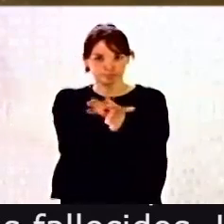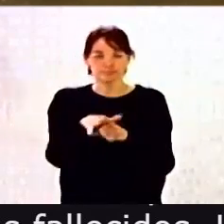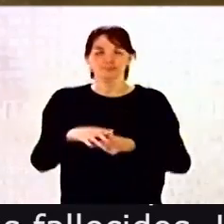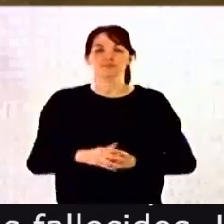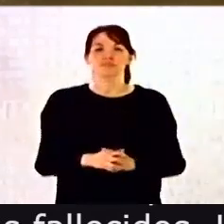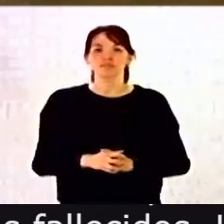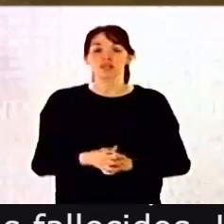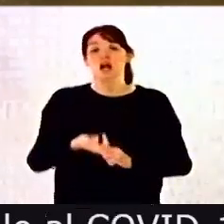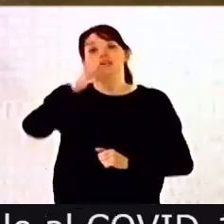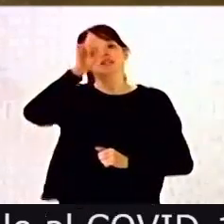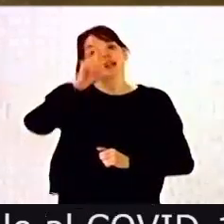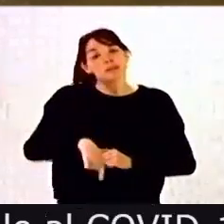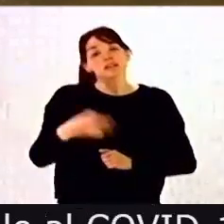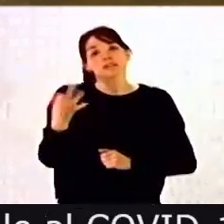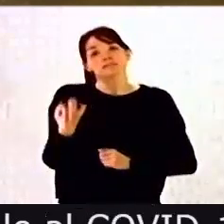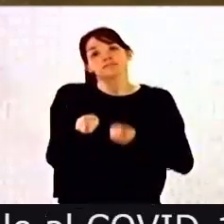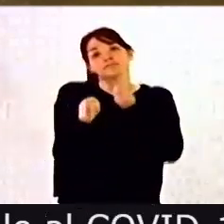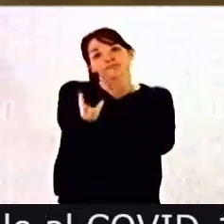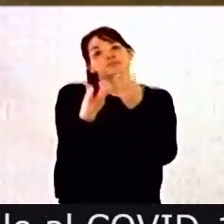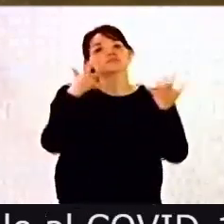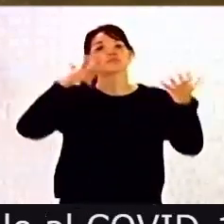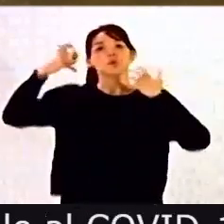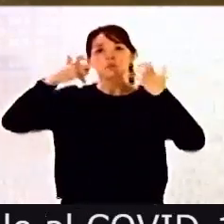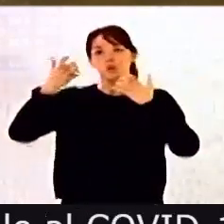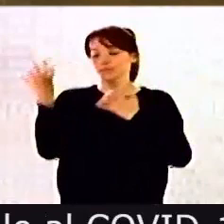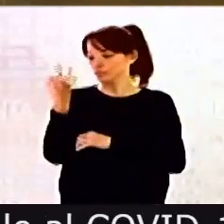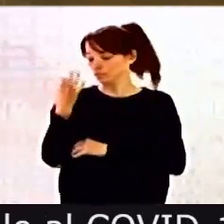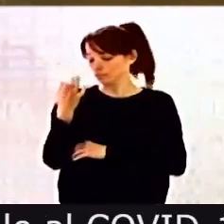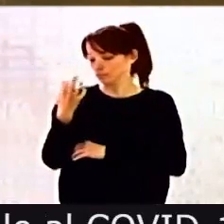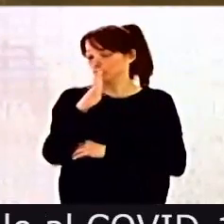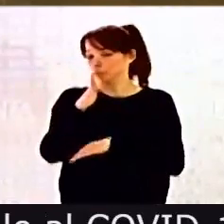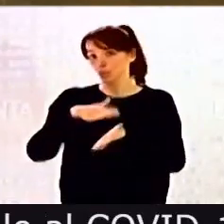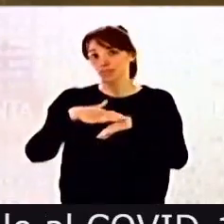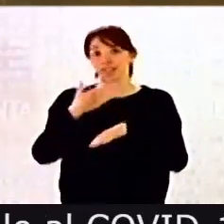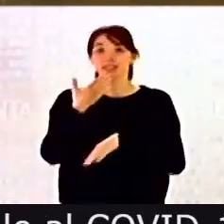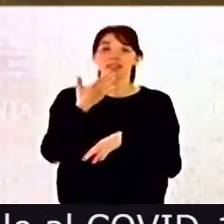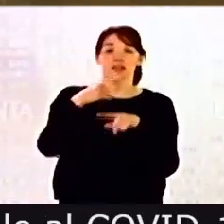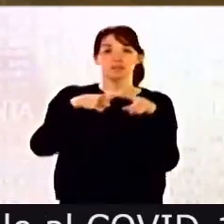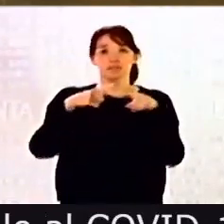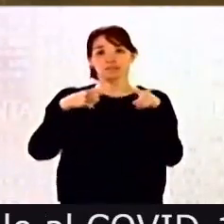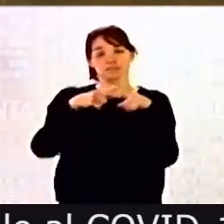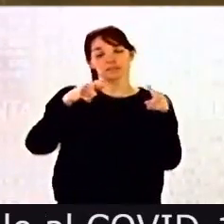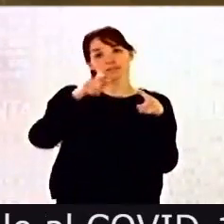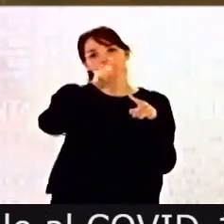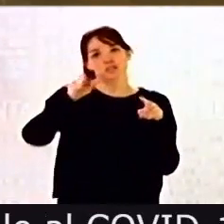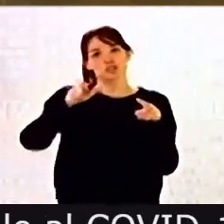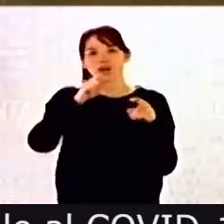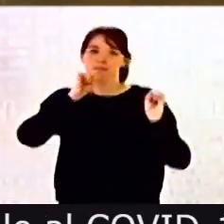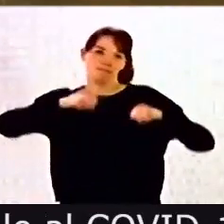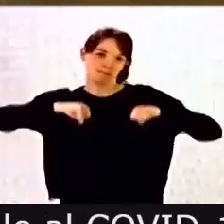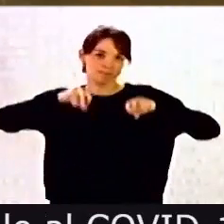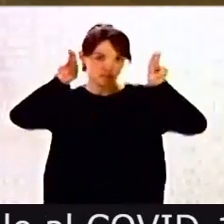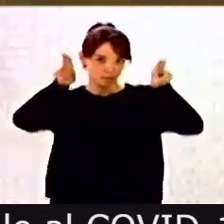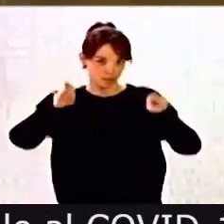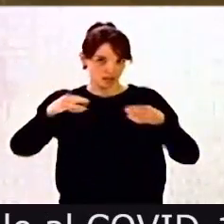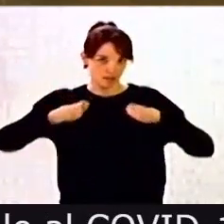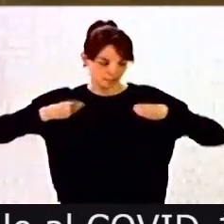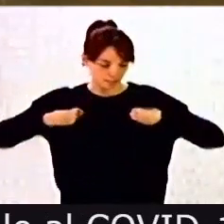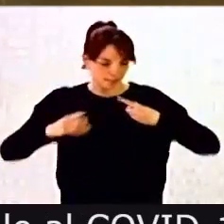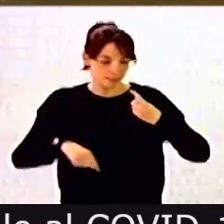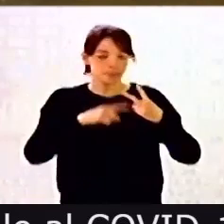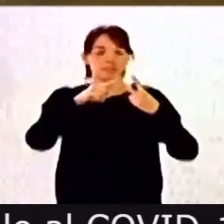Pero también hemos de destacar que, debido a la edad media de las personas que están en nuestras residencias,